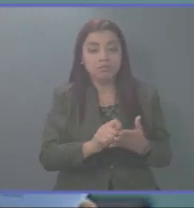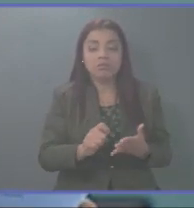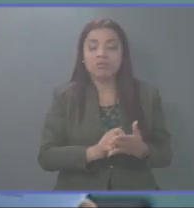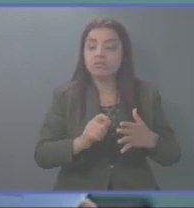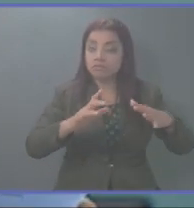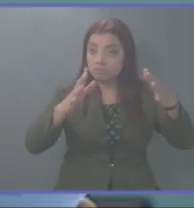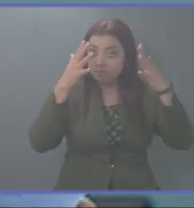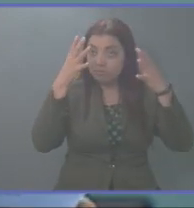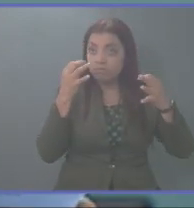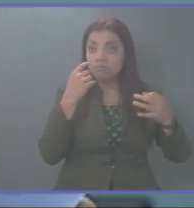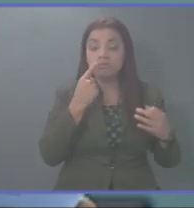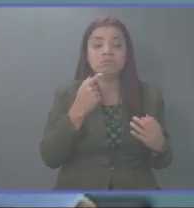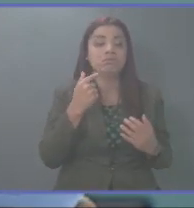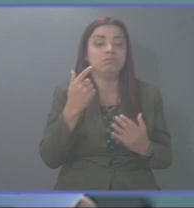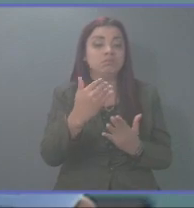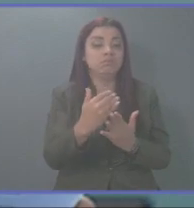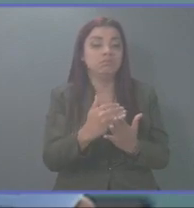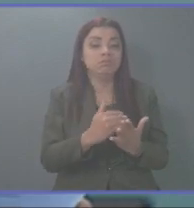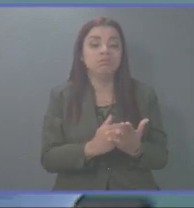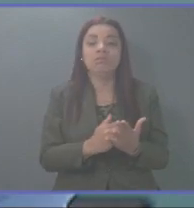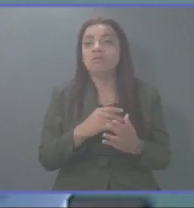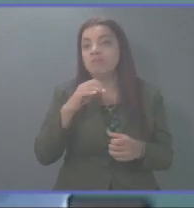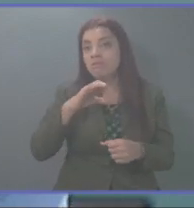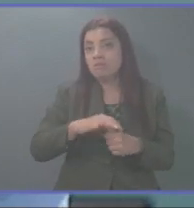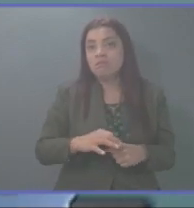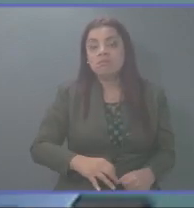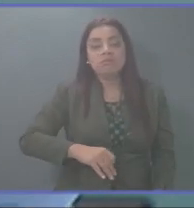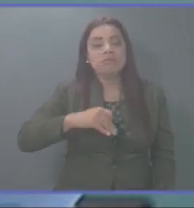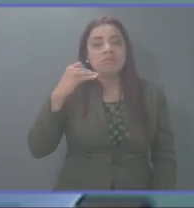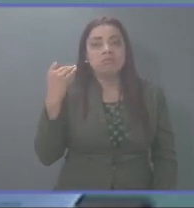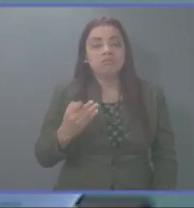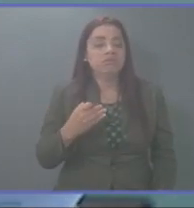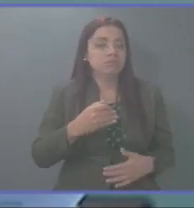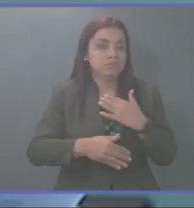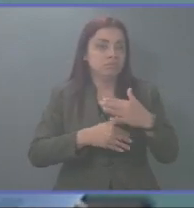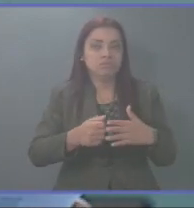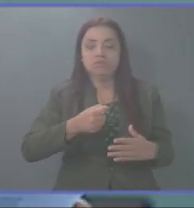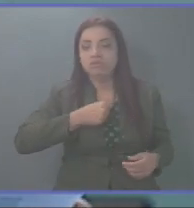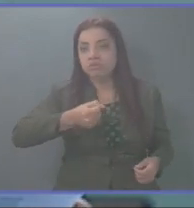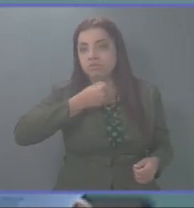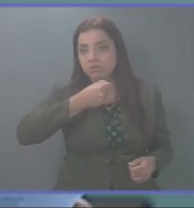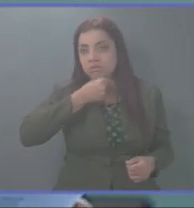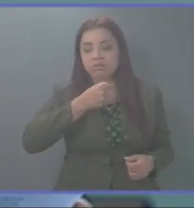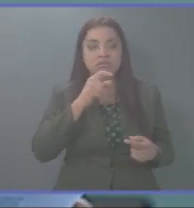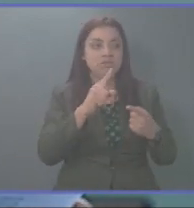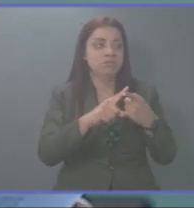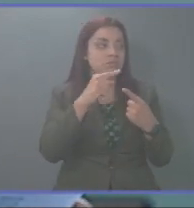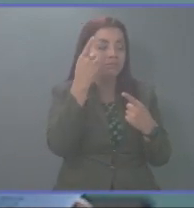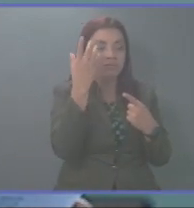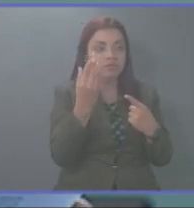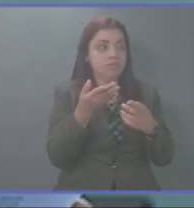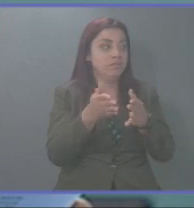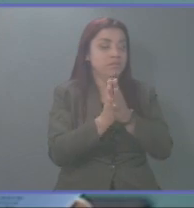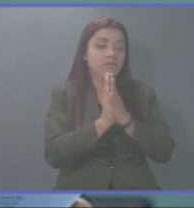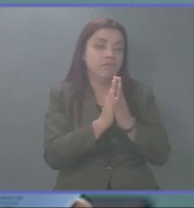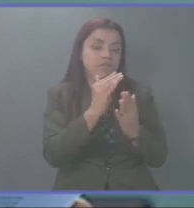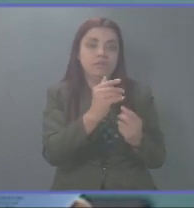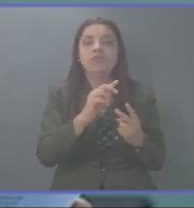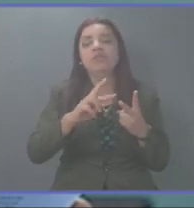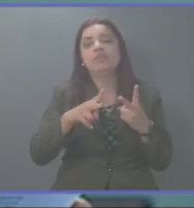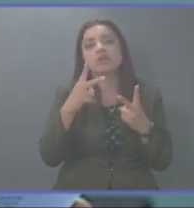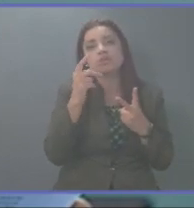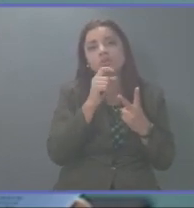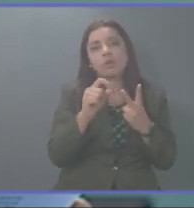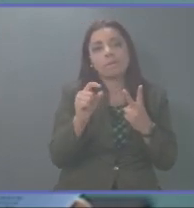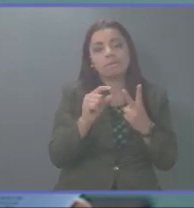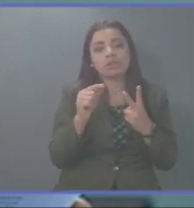voluntad de ser incluido en el padrón electoral deberá contener al menos la siguiente información. 1. Fecha de la solicitud. 2. Nombre